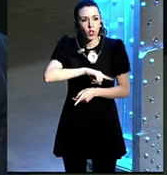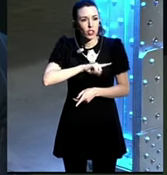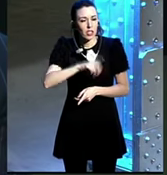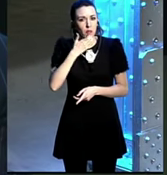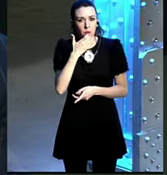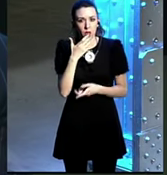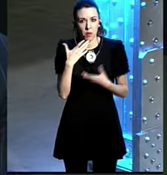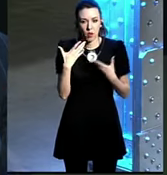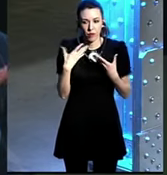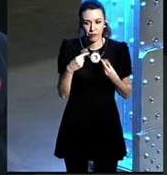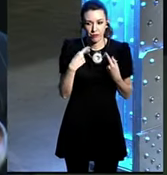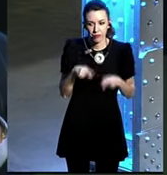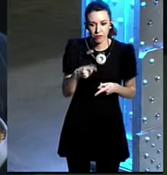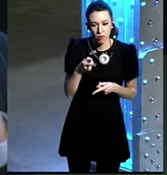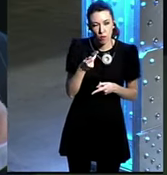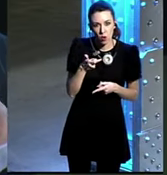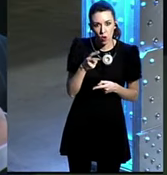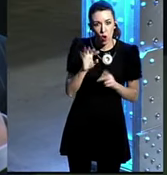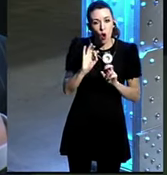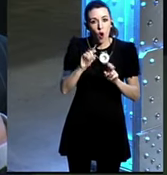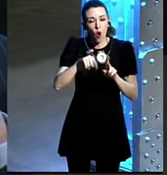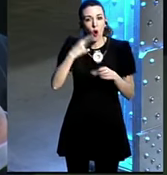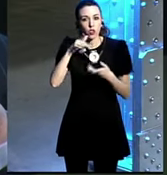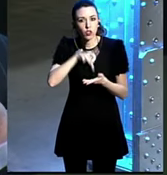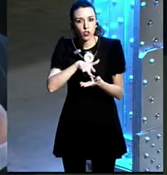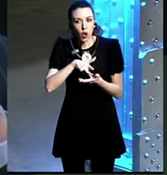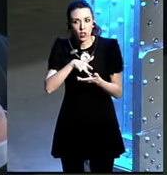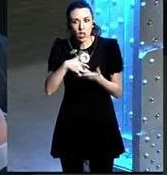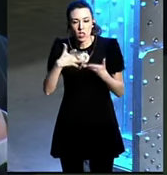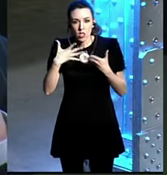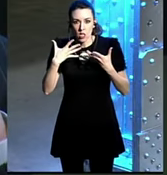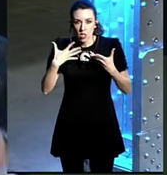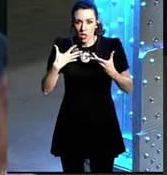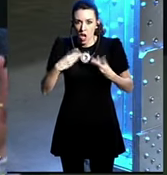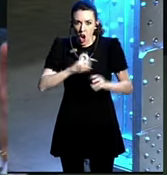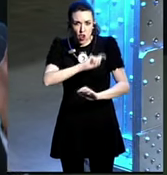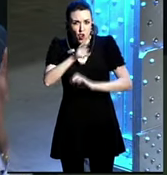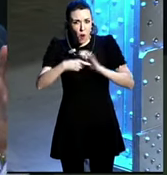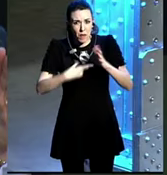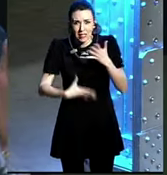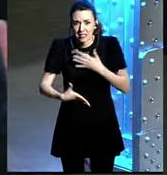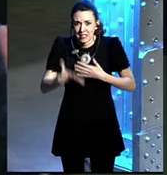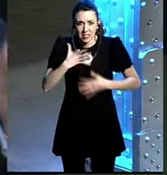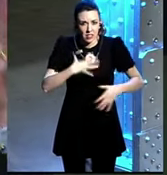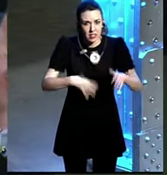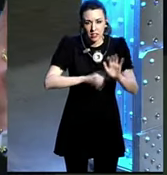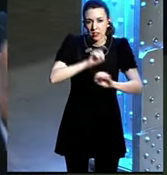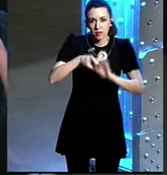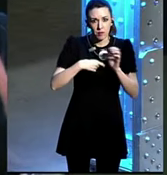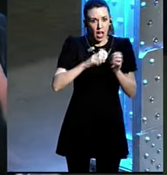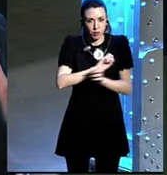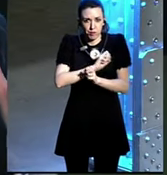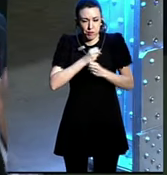de una pequeña decepción? ¿Y cómo te puedes sentir cuando tienes una decepción absoluta, una desesperación absoluta? Hay un espectro